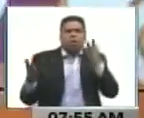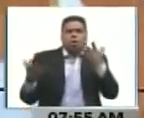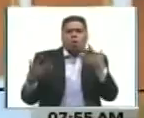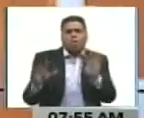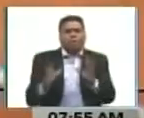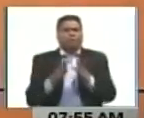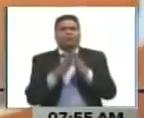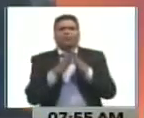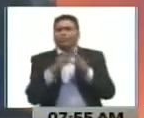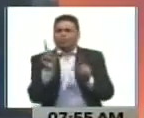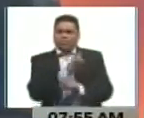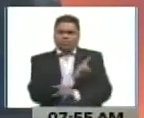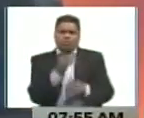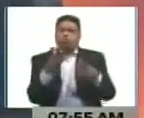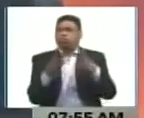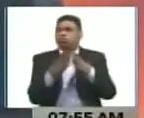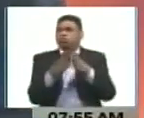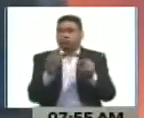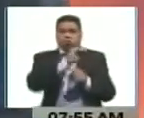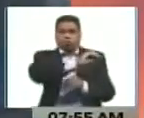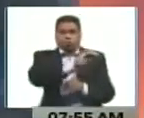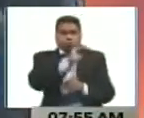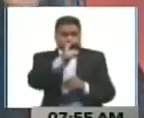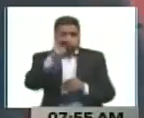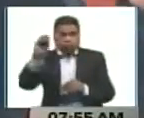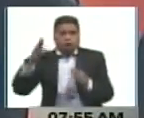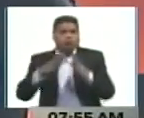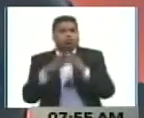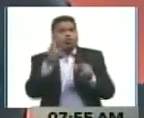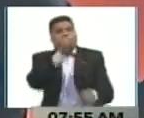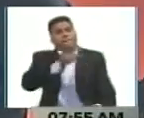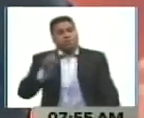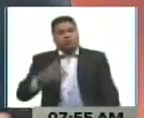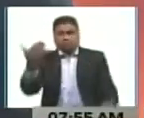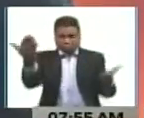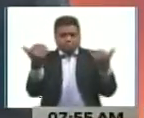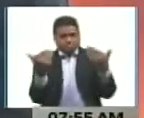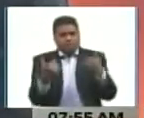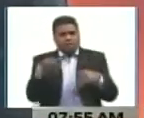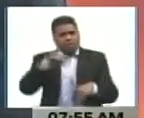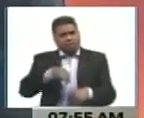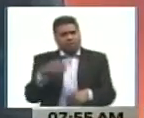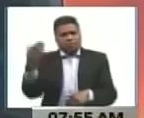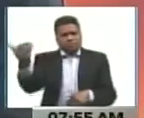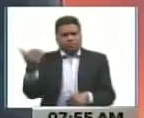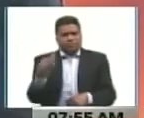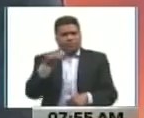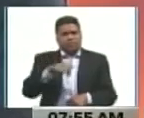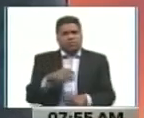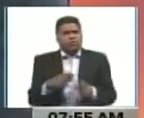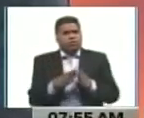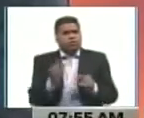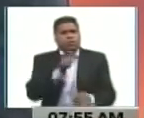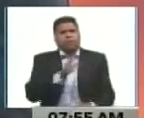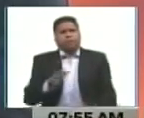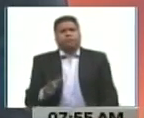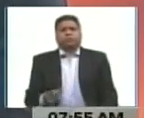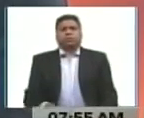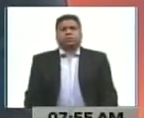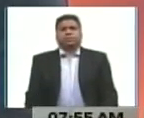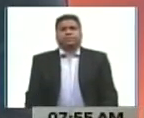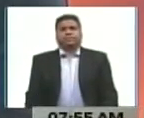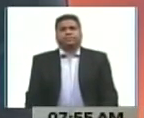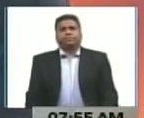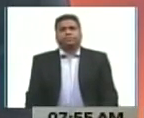convocando a todo el mundo, a todas las fuerzas patrióticas. Pues yo creo que además, frente a una amenaza como la de Estados Unidos contra Venezuela, frente a